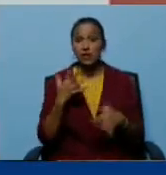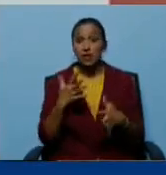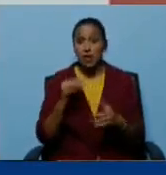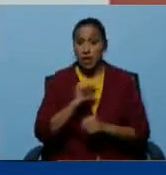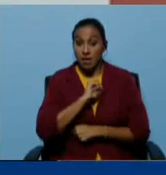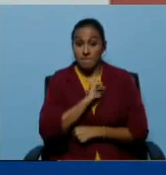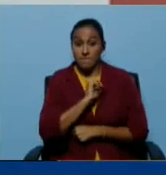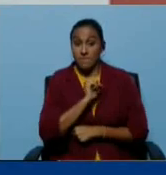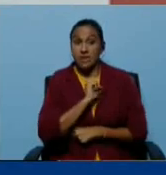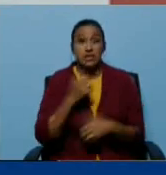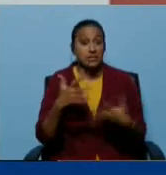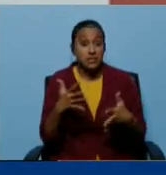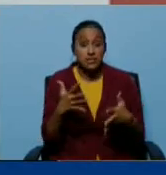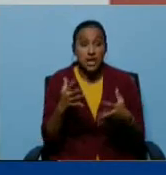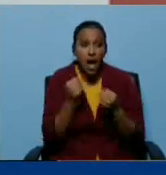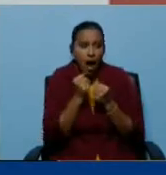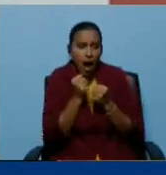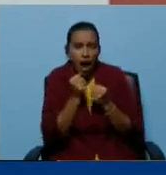los aterró,